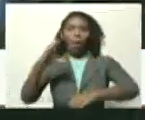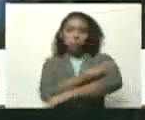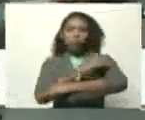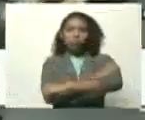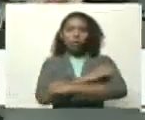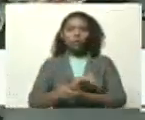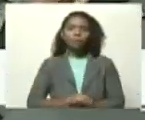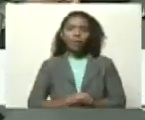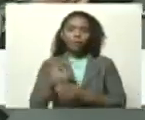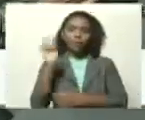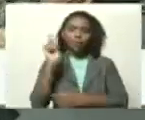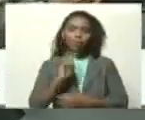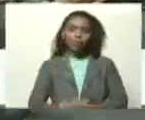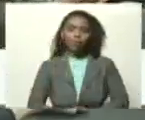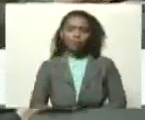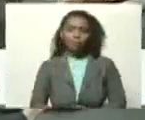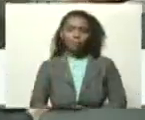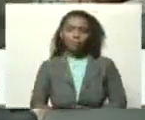oposiciones venezolanas.